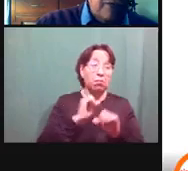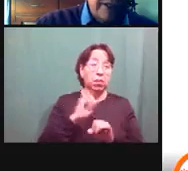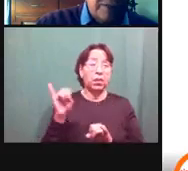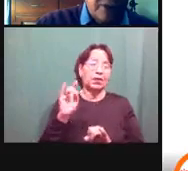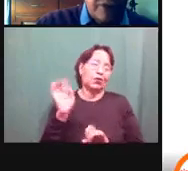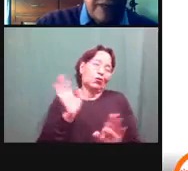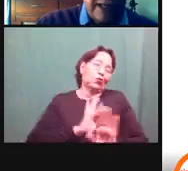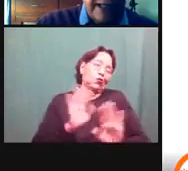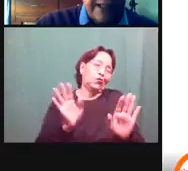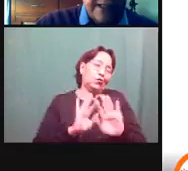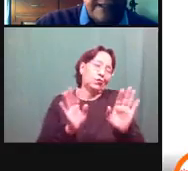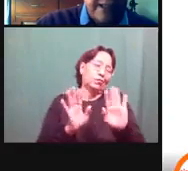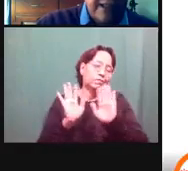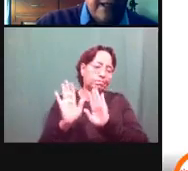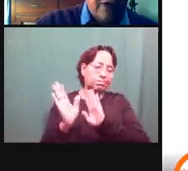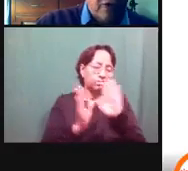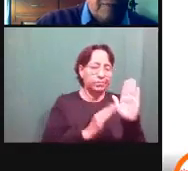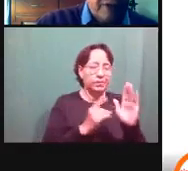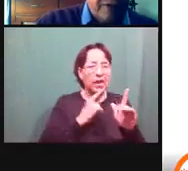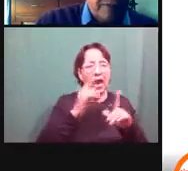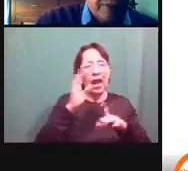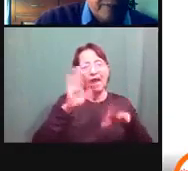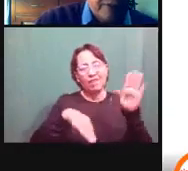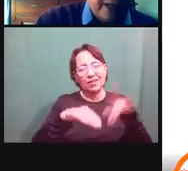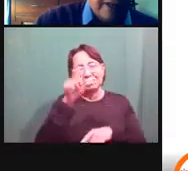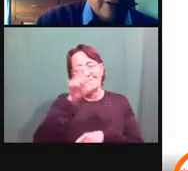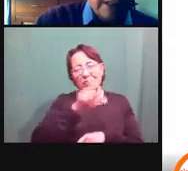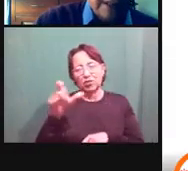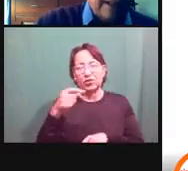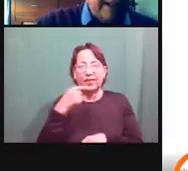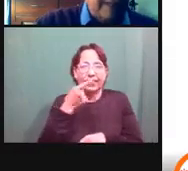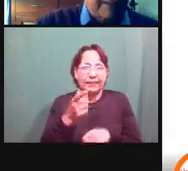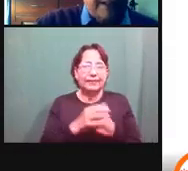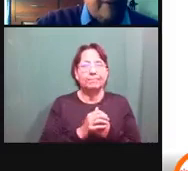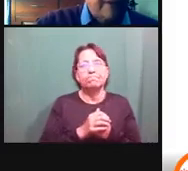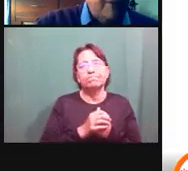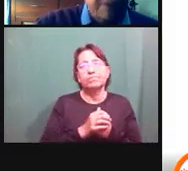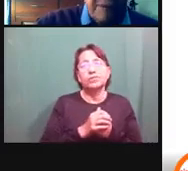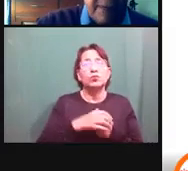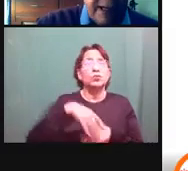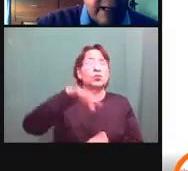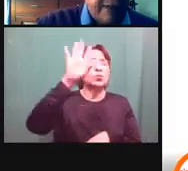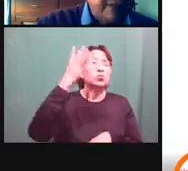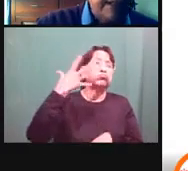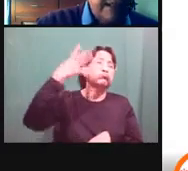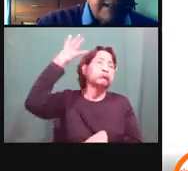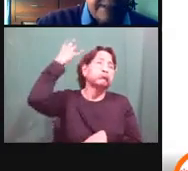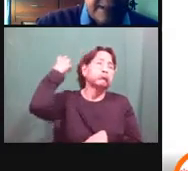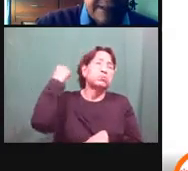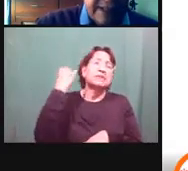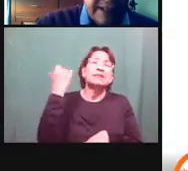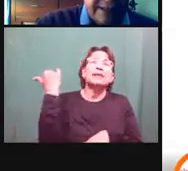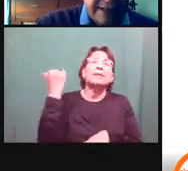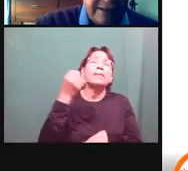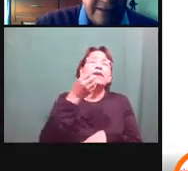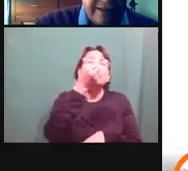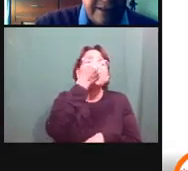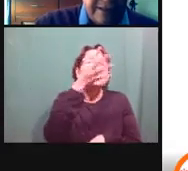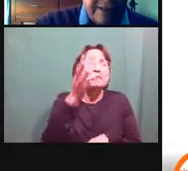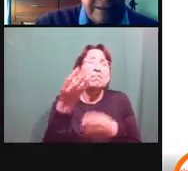en algunas oportunidades la gente dice, no, pero hay cosas que del pasado que no sirven para nada, entonces hay que